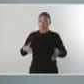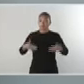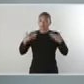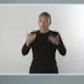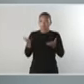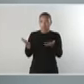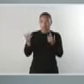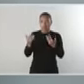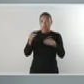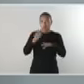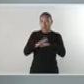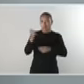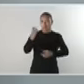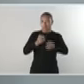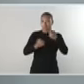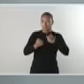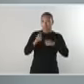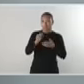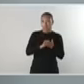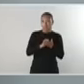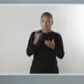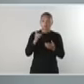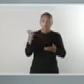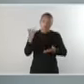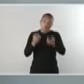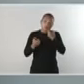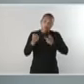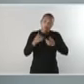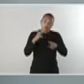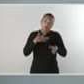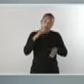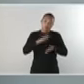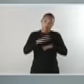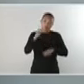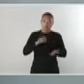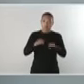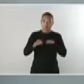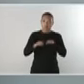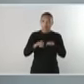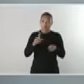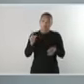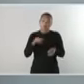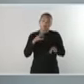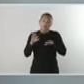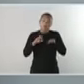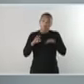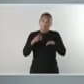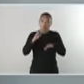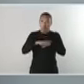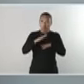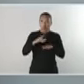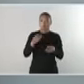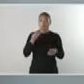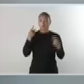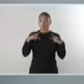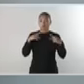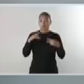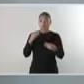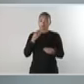Al haber inversión habrá empleos y al haber empleos Tendremos una mejor calidad de vida para los